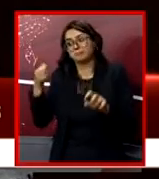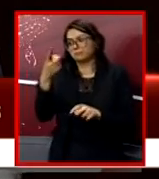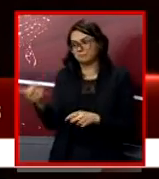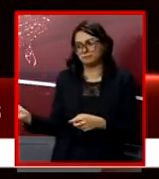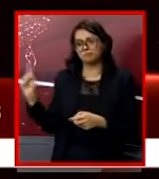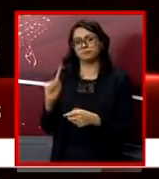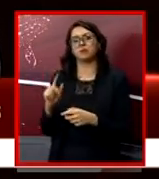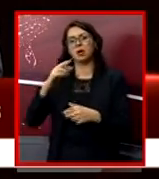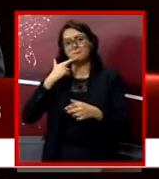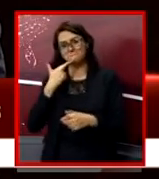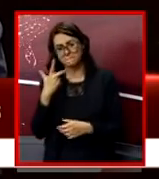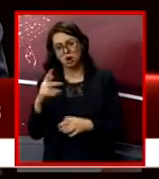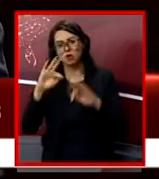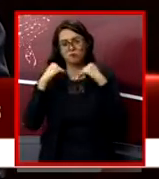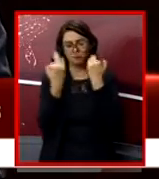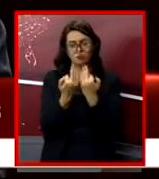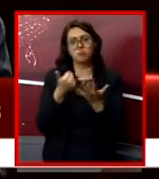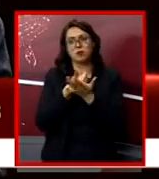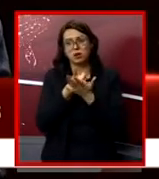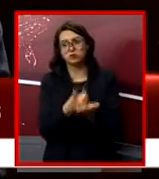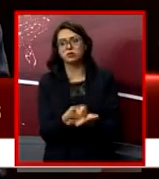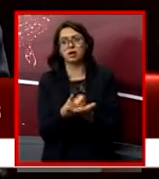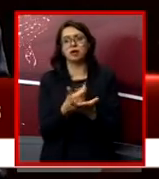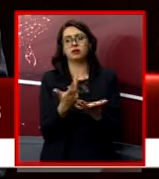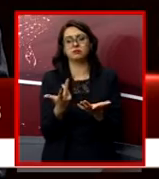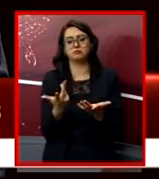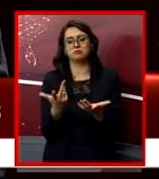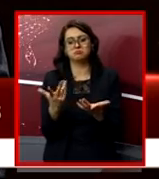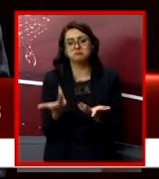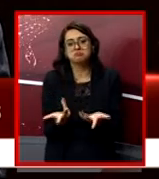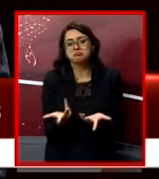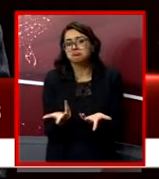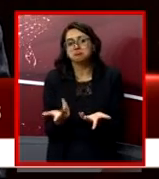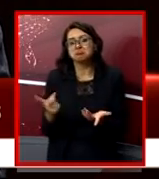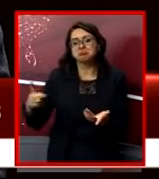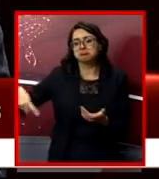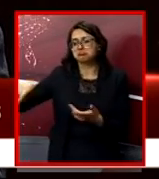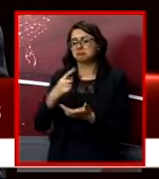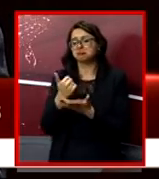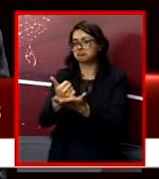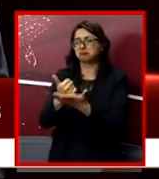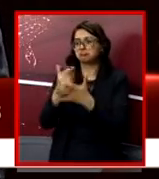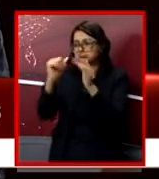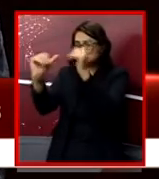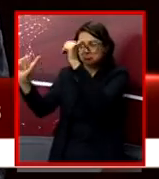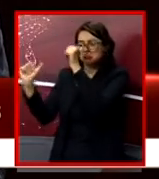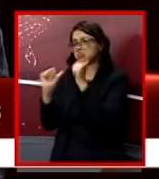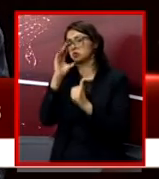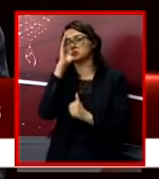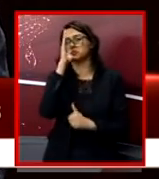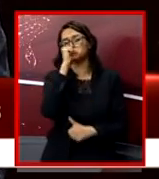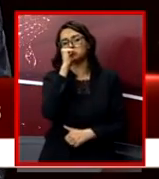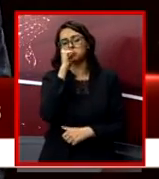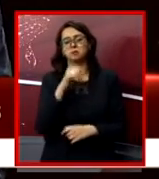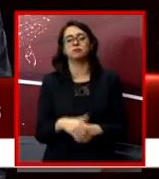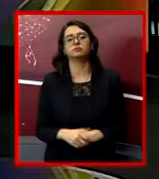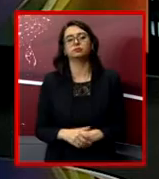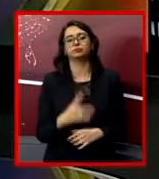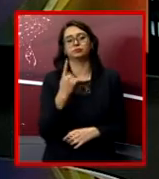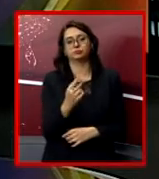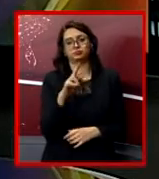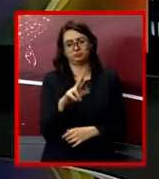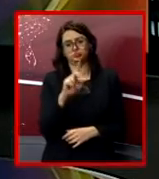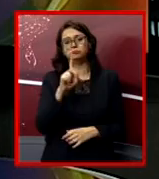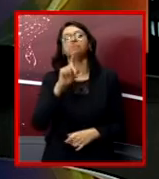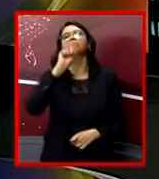encontrar la mejor manera de resolver sus necesidades, simplemente no nos podemos poner de acuerdo. Bueno, el PRD también se